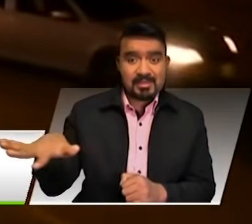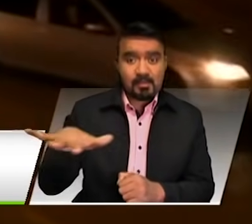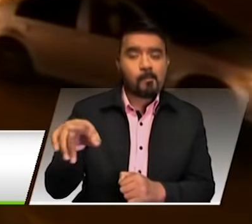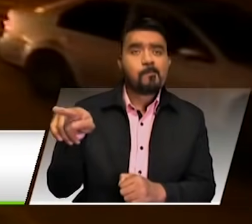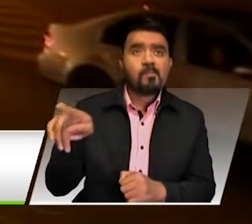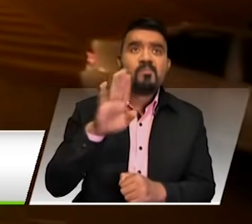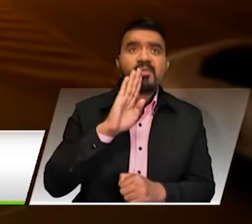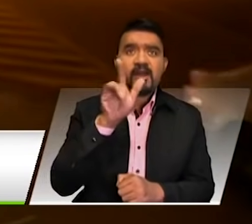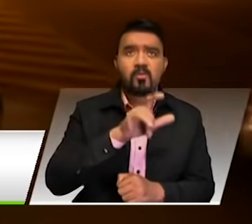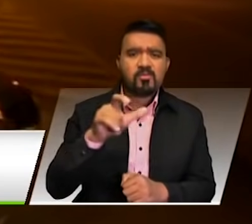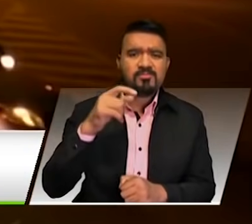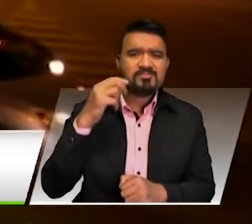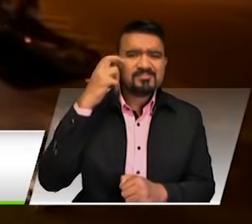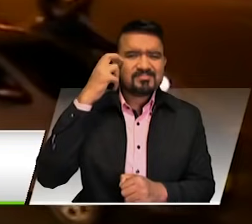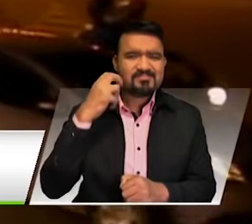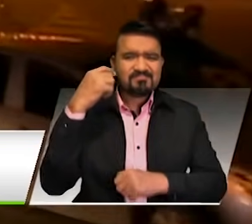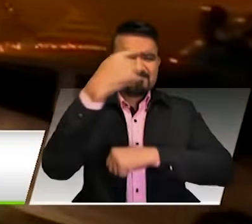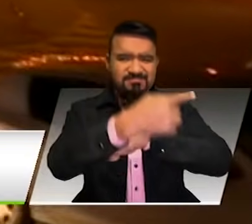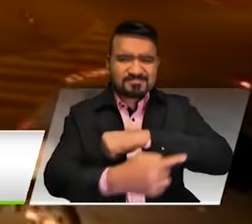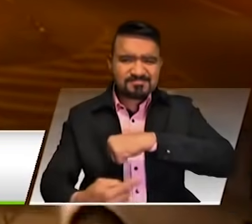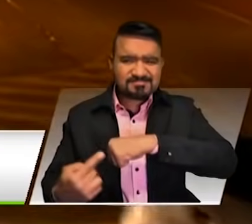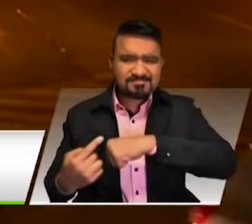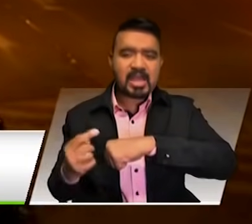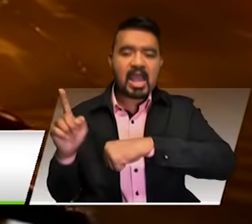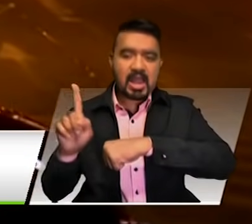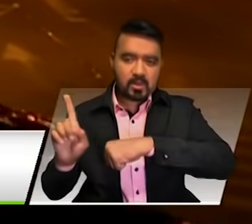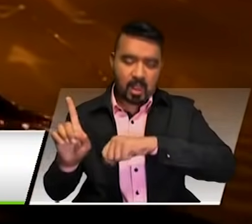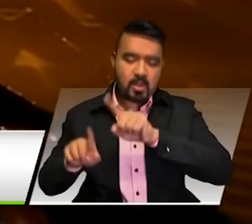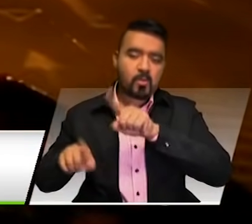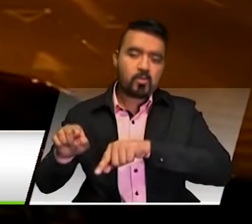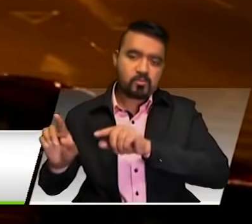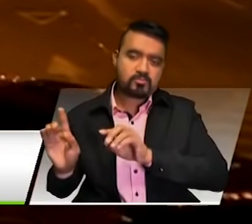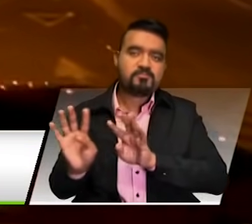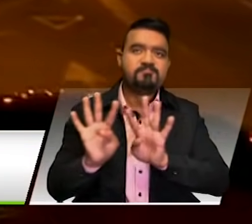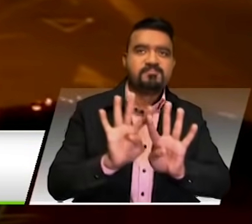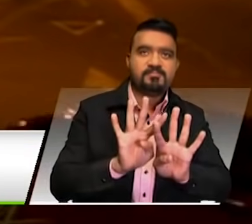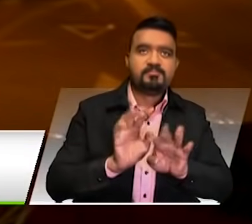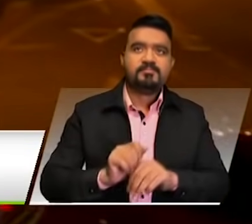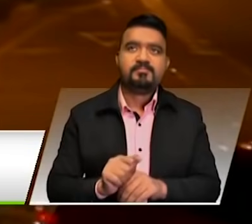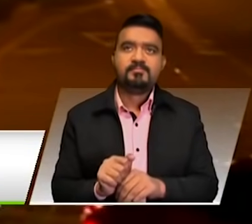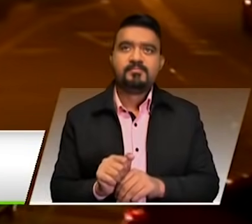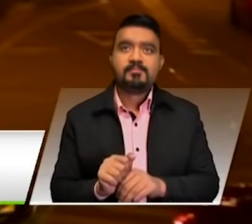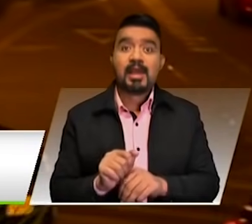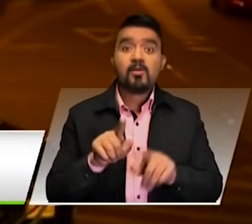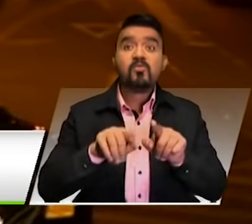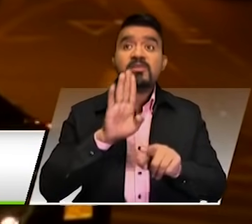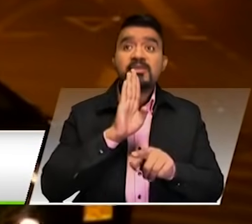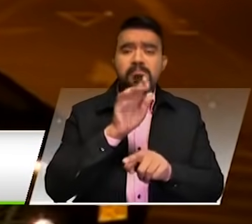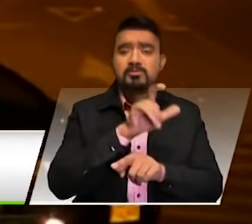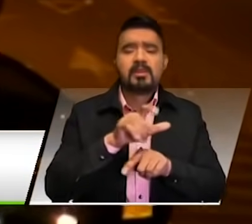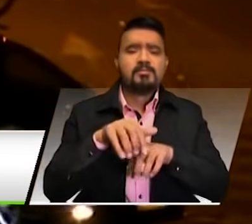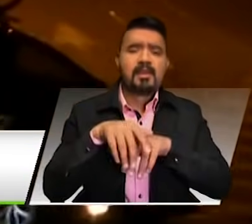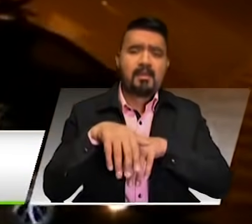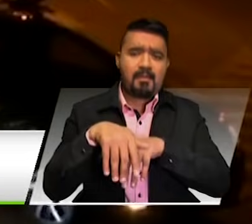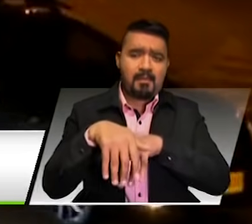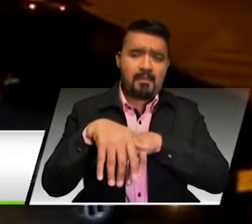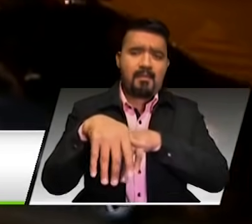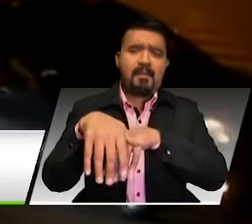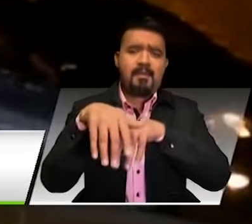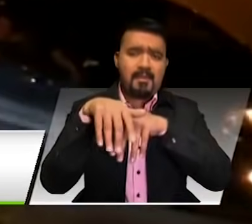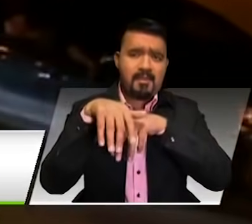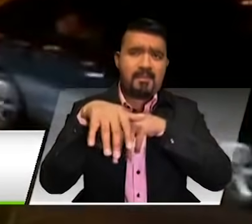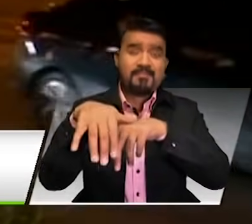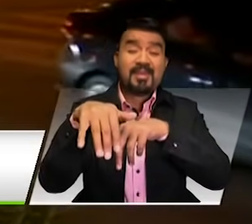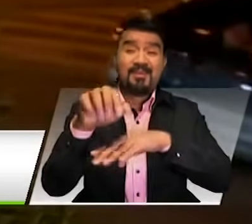ESMAD, la gente pues va caminando hacia ese lugar y en este momento pues como les digo las vías se encuentran obstruidas y